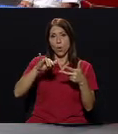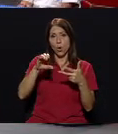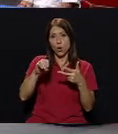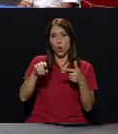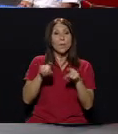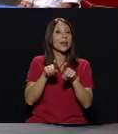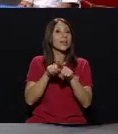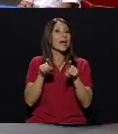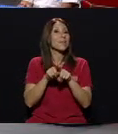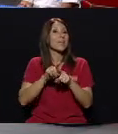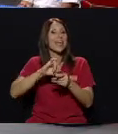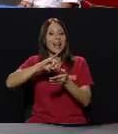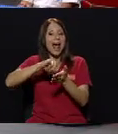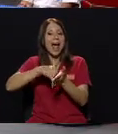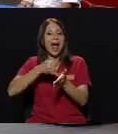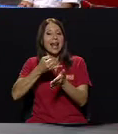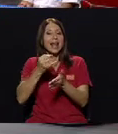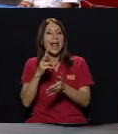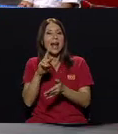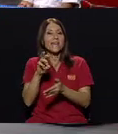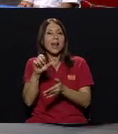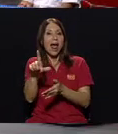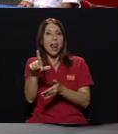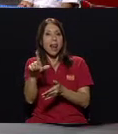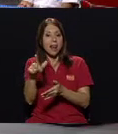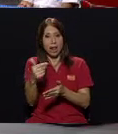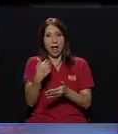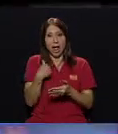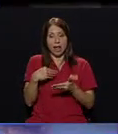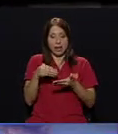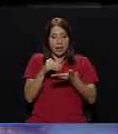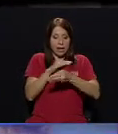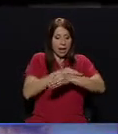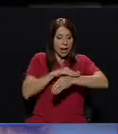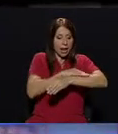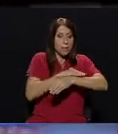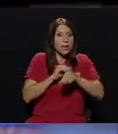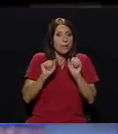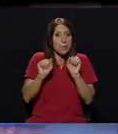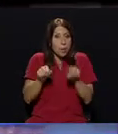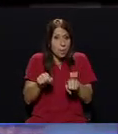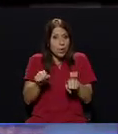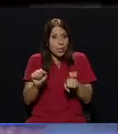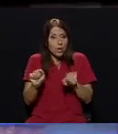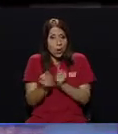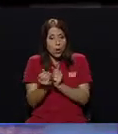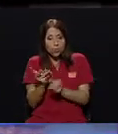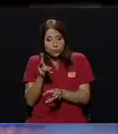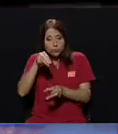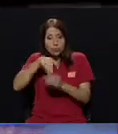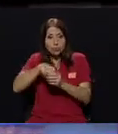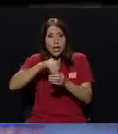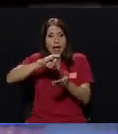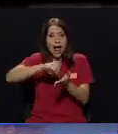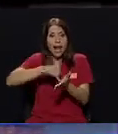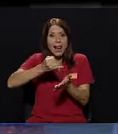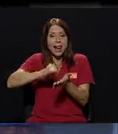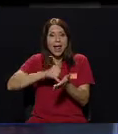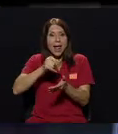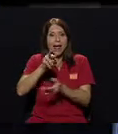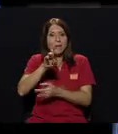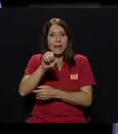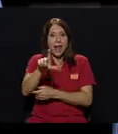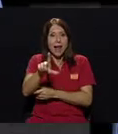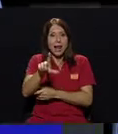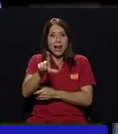real. Ajá. Entonces tenemos cremas que podemos enriquecerlas con jalea real, por ejemplo, que es, ¿qué diríamos? Nutrir la piel, además